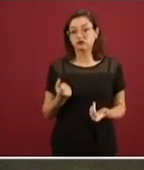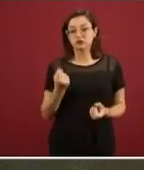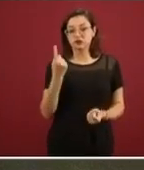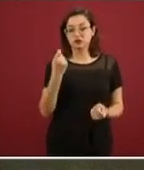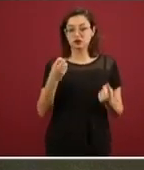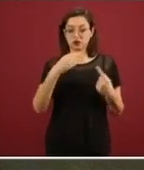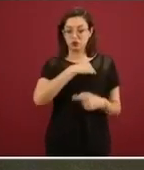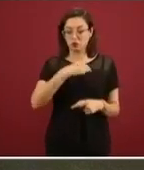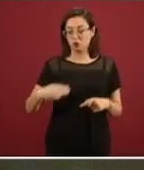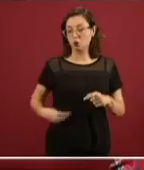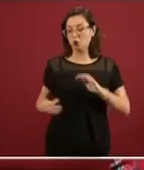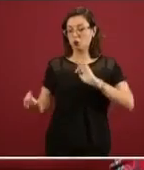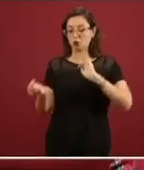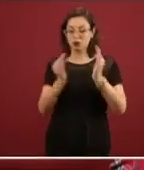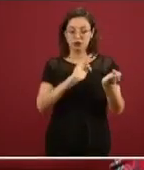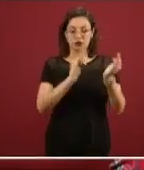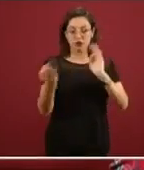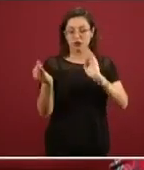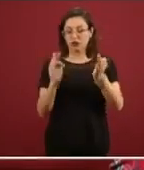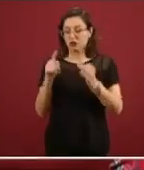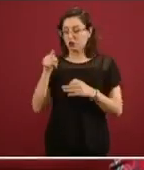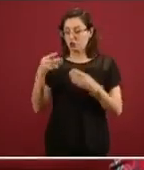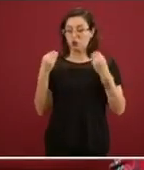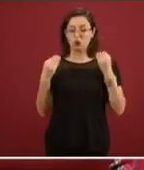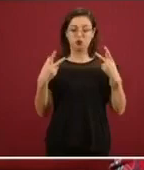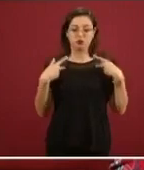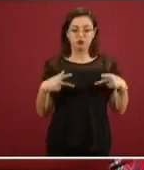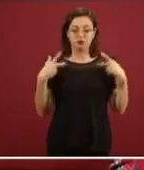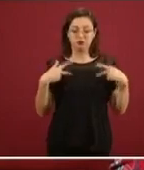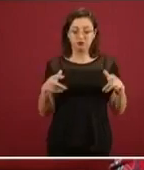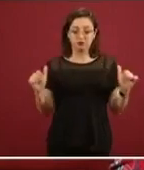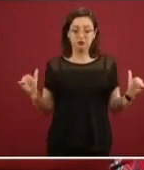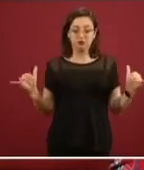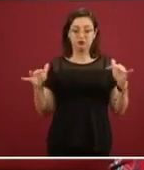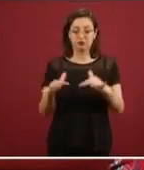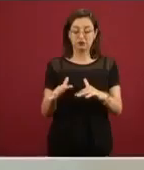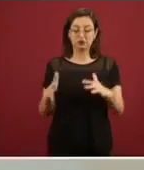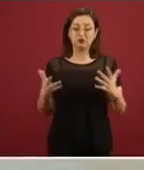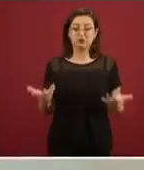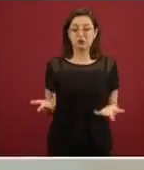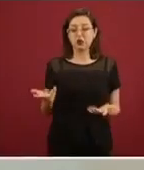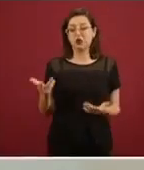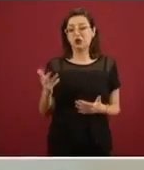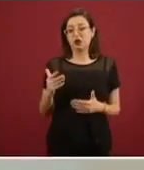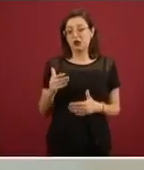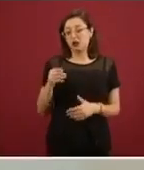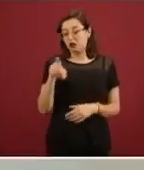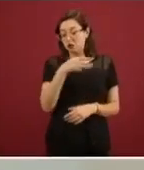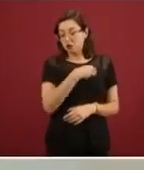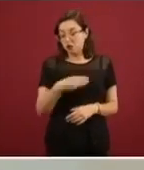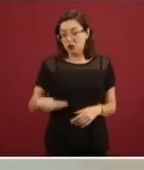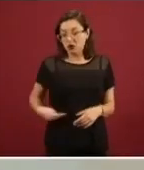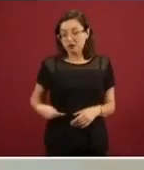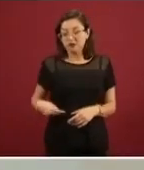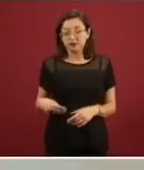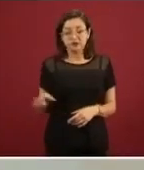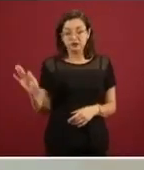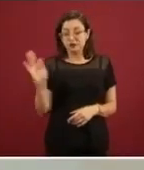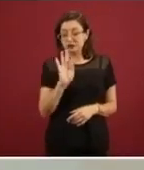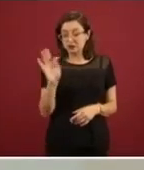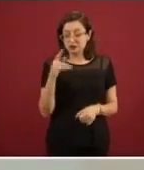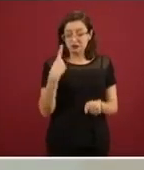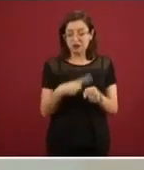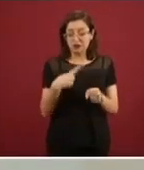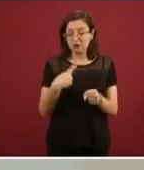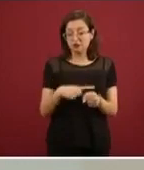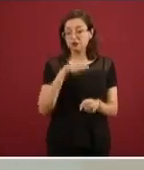municipios aledaños, sobre todo aquellos que tienen gran concentración poblacional, y si viéramos aquellos municipios que en este momento no tienen casos,